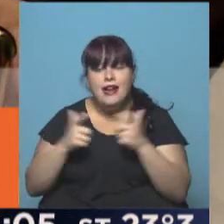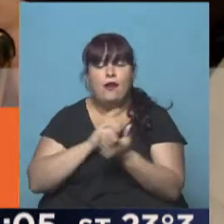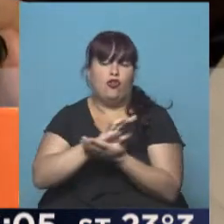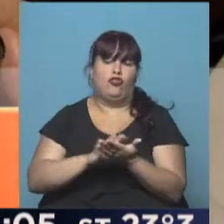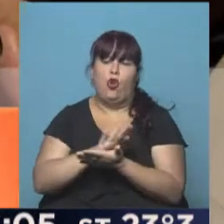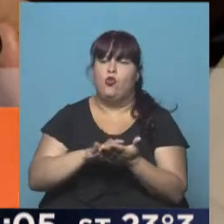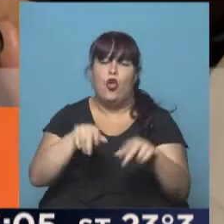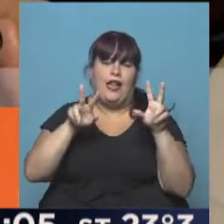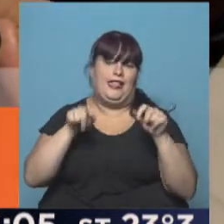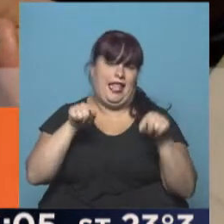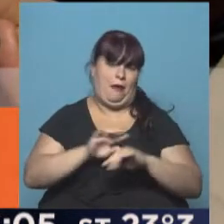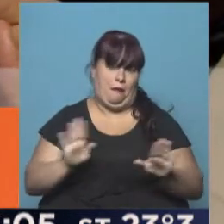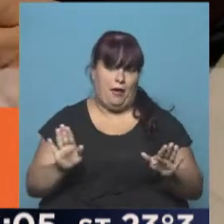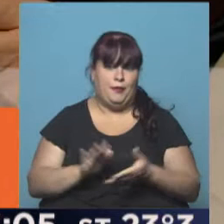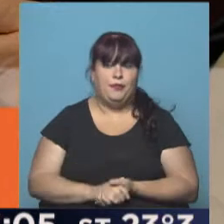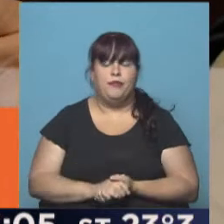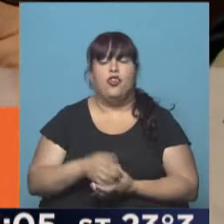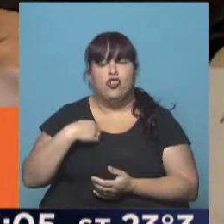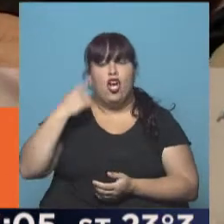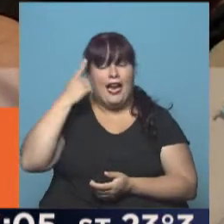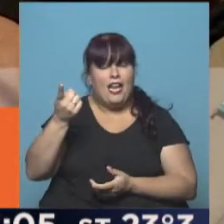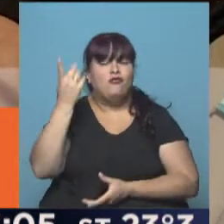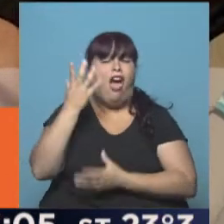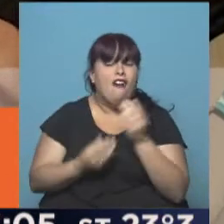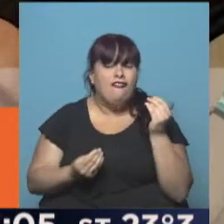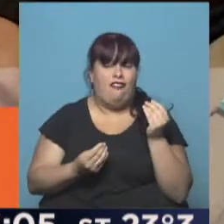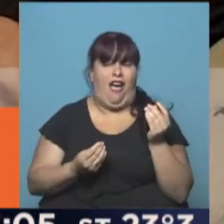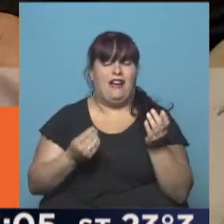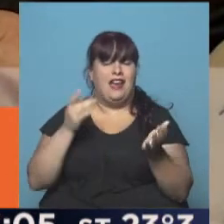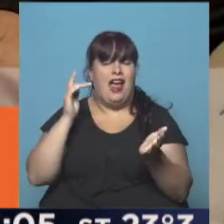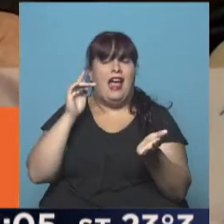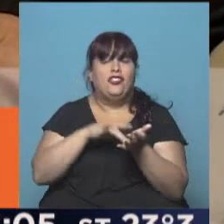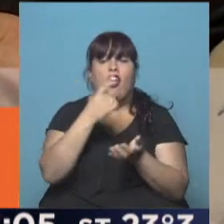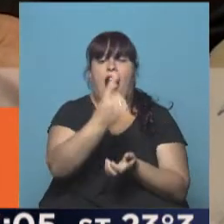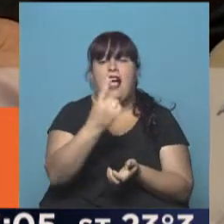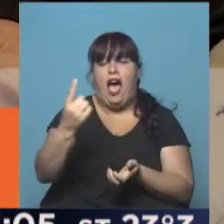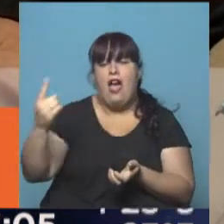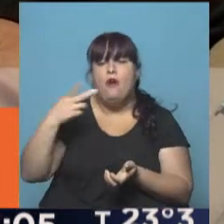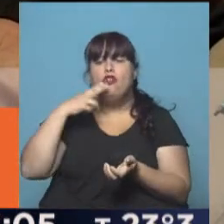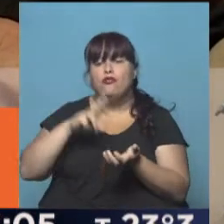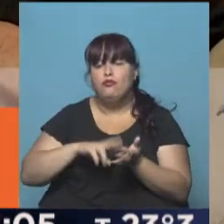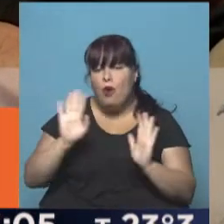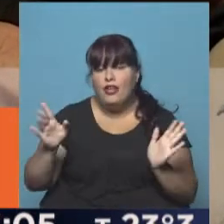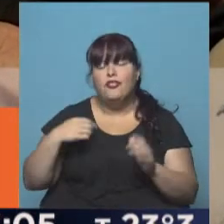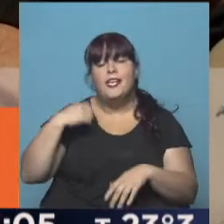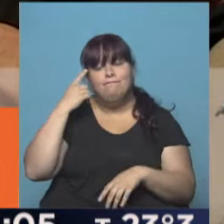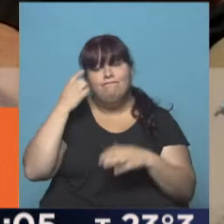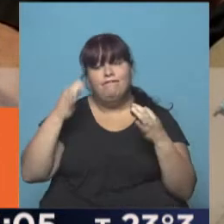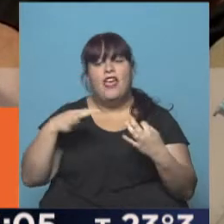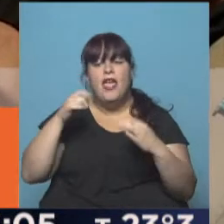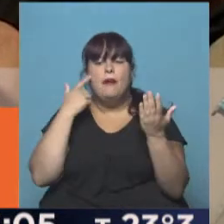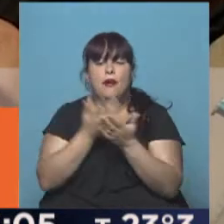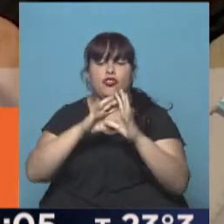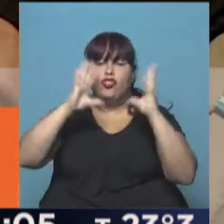resolver la cuestión de fondo. Yo creo que es un error tocar individualmente los tributos. Me parece que justamente hay que hacer un